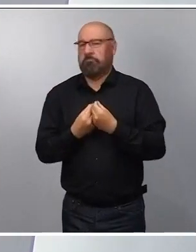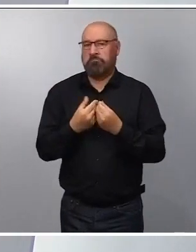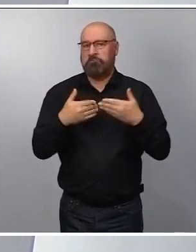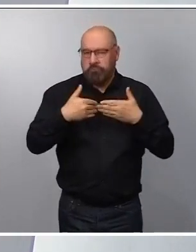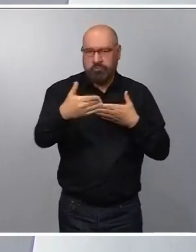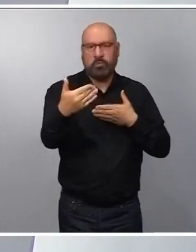proyectos adicionales. iso, en este